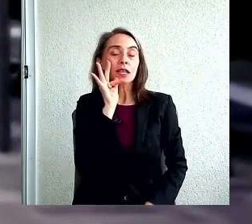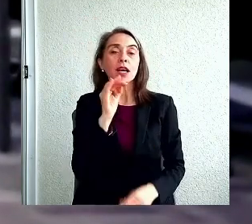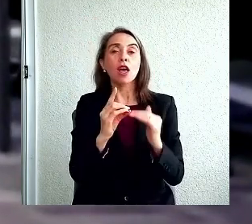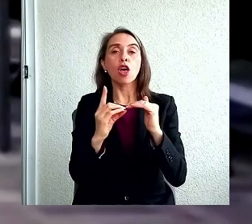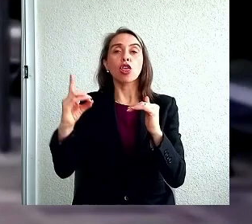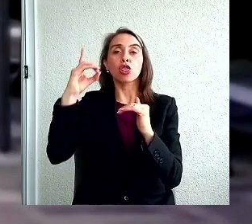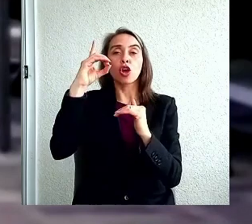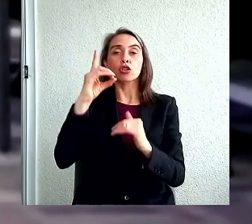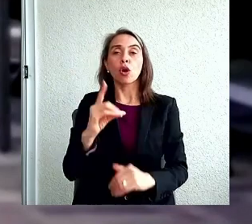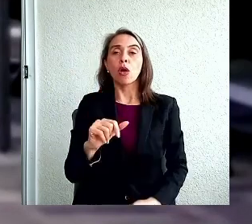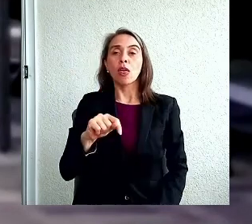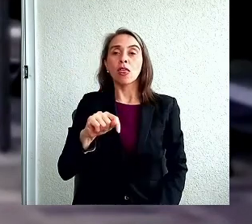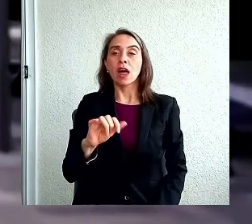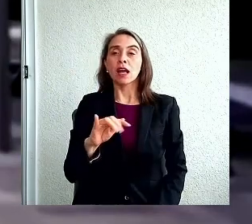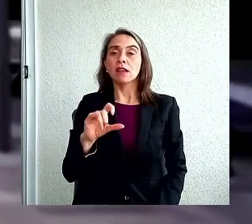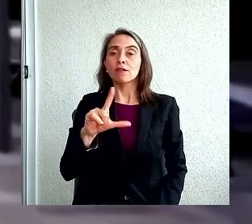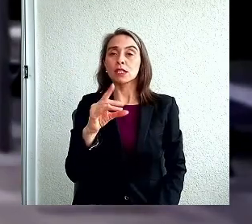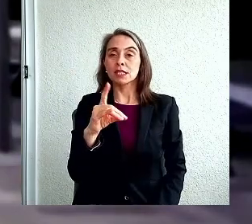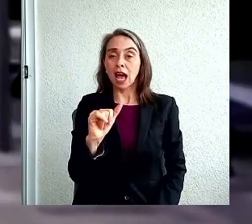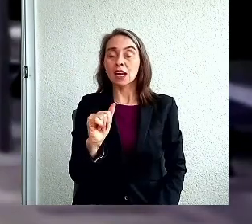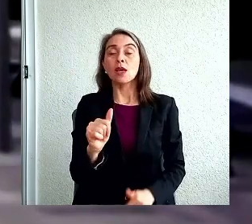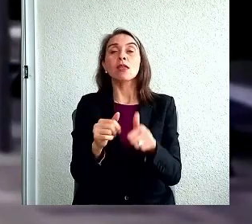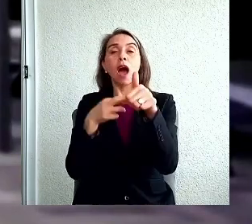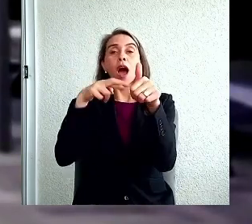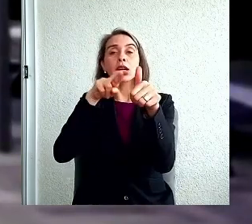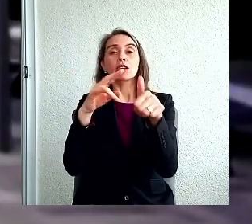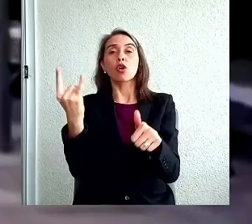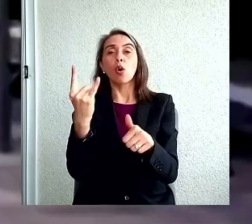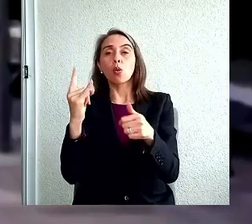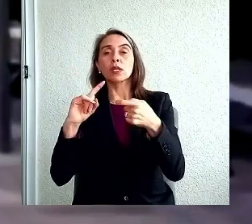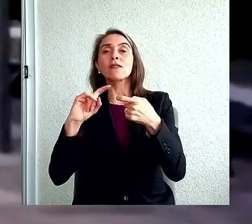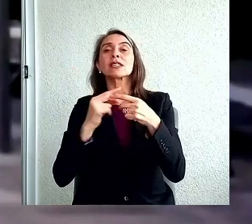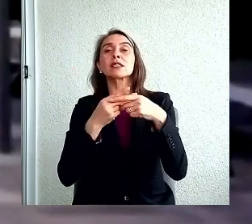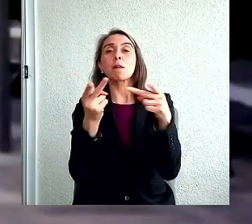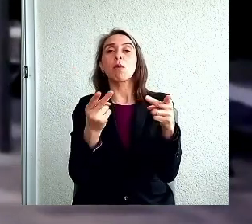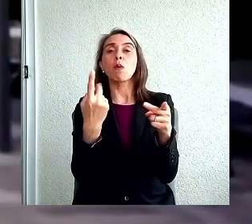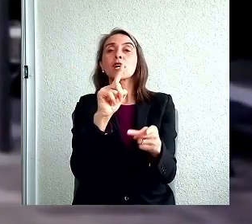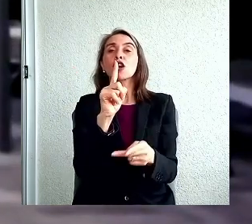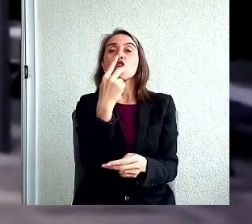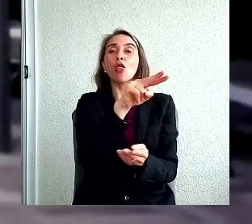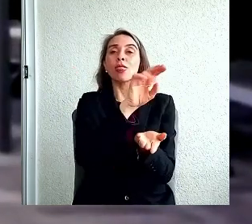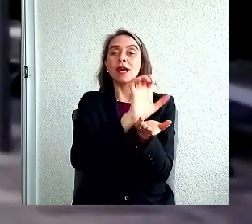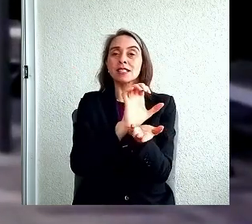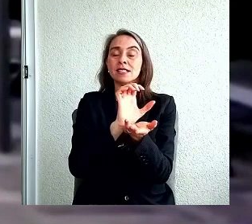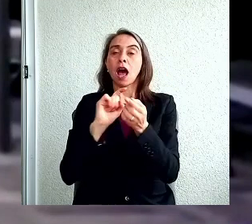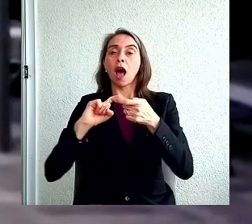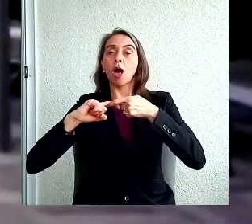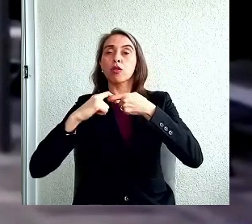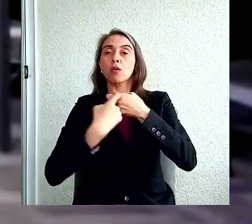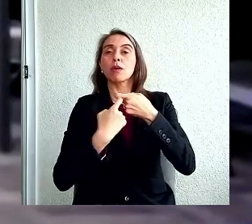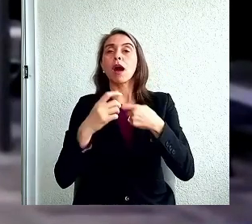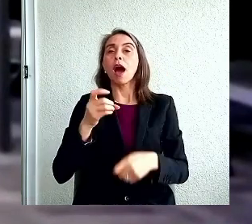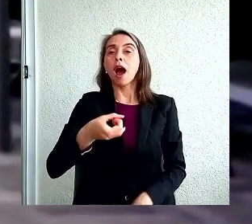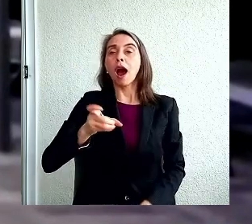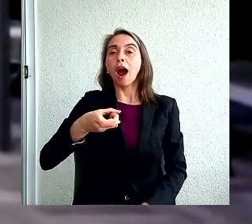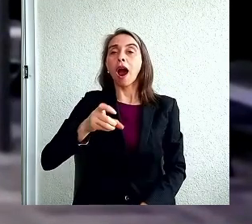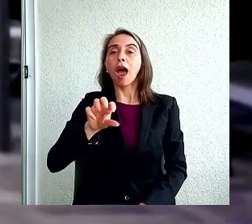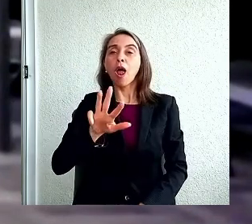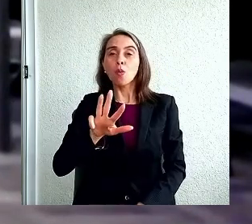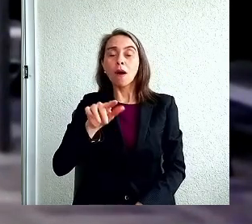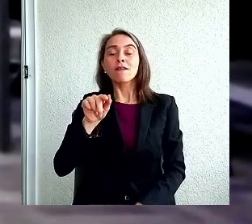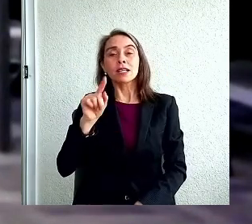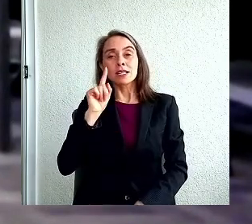los rectores de las universidades públicas no estatales G9, que hoy nos acompañan en esta transmisión. A